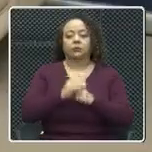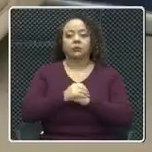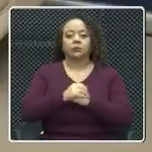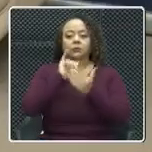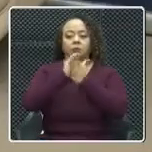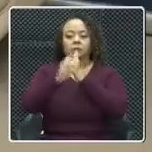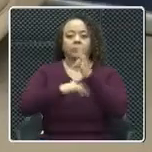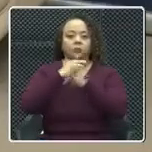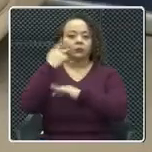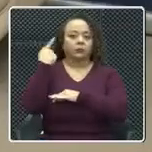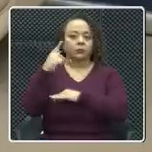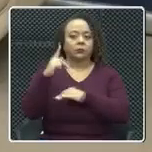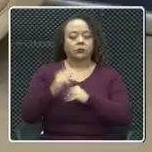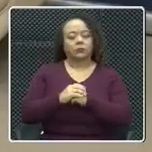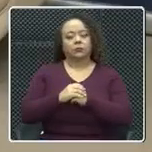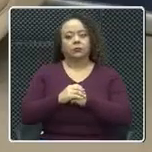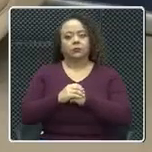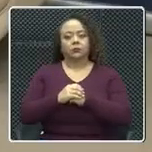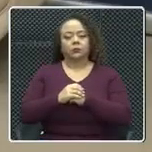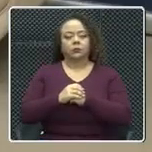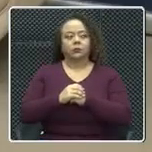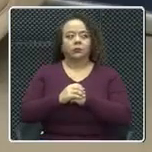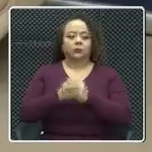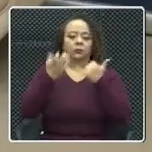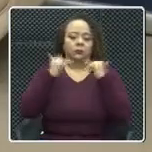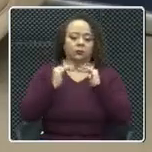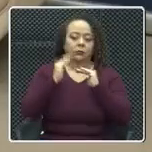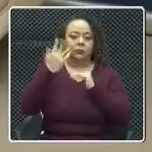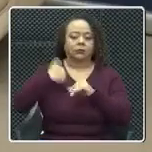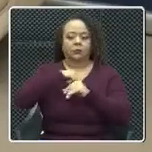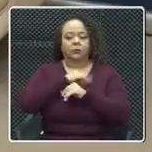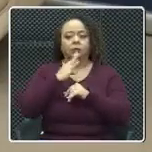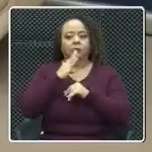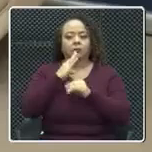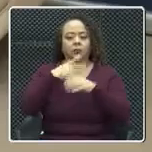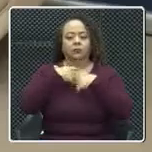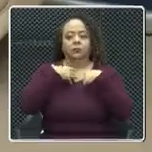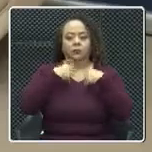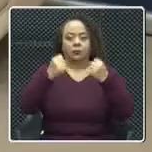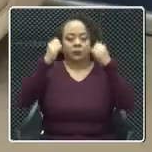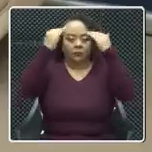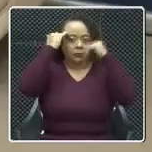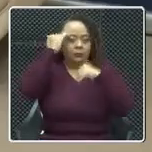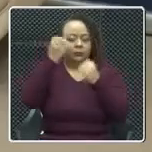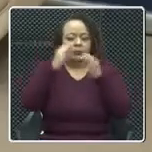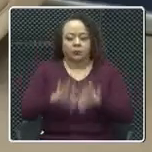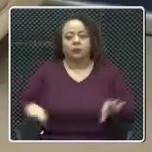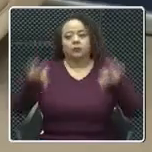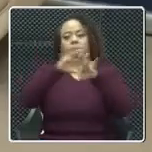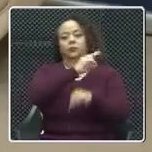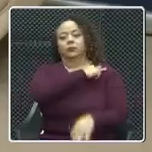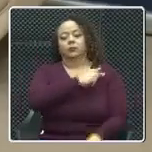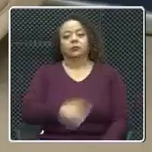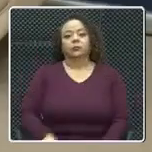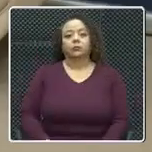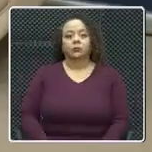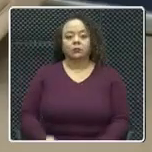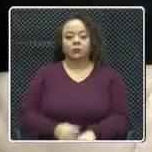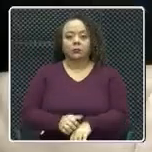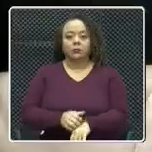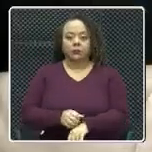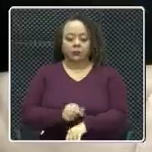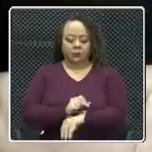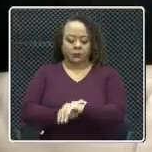de este tipo de riesgos, ¿verdad? Mucho más ahorita que estamos hablando en el marco de la salud mental, es fundamental en un patrón. Y